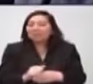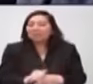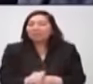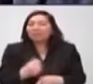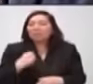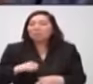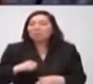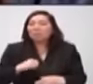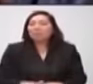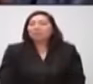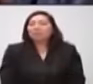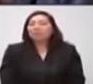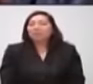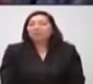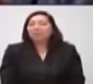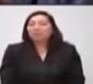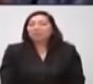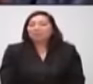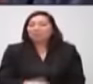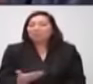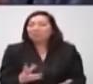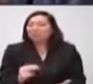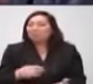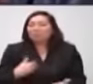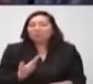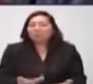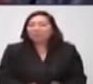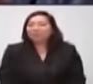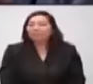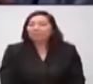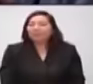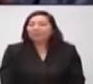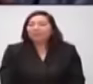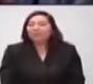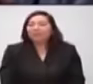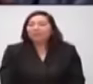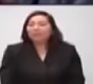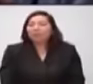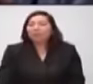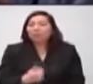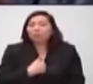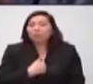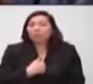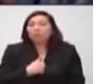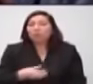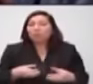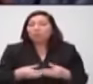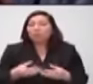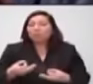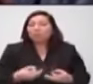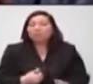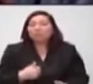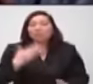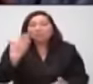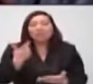entre municipalidades. Me parece que esto no puede estar pasando. Quien le habla es miembro titular de la Comisión de Presupuesto y sé